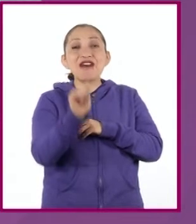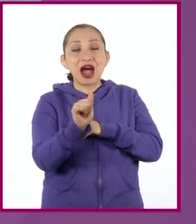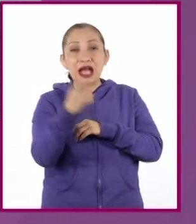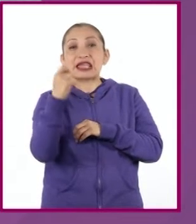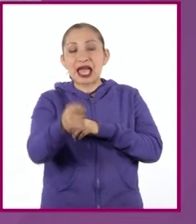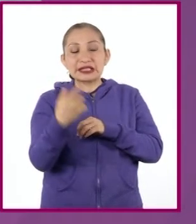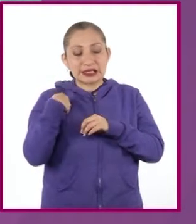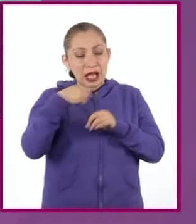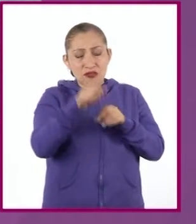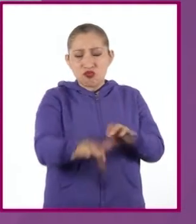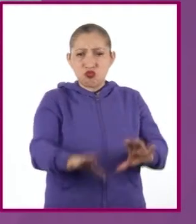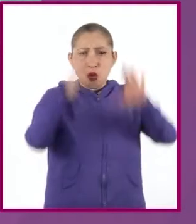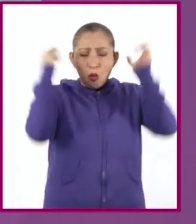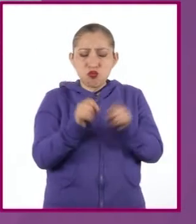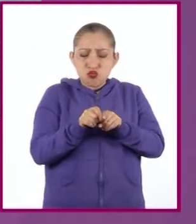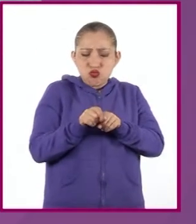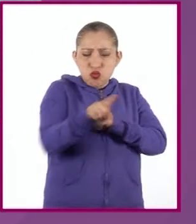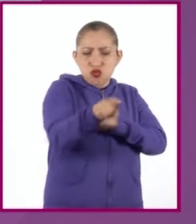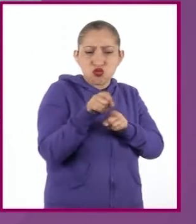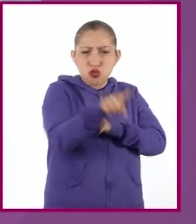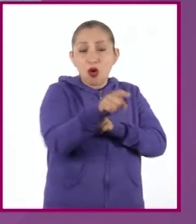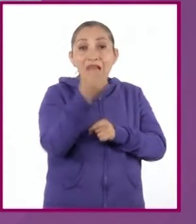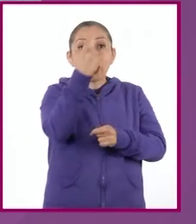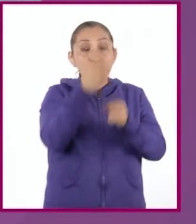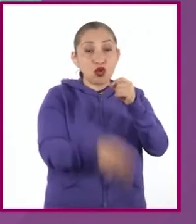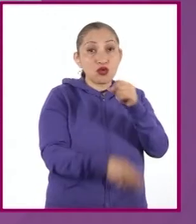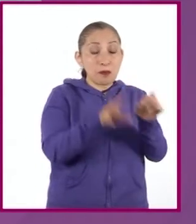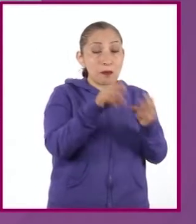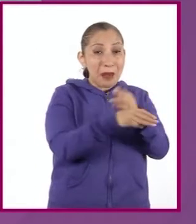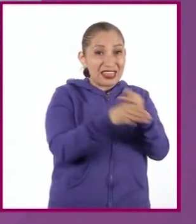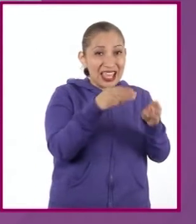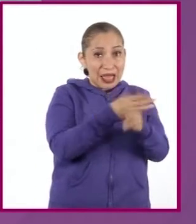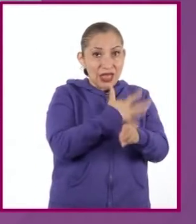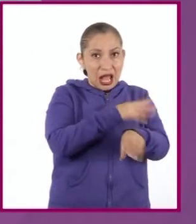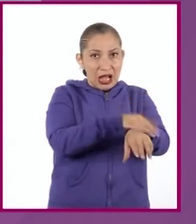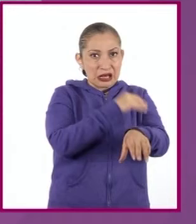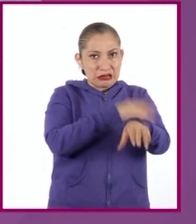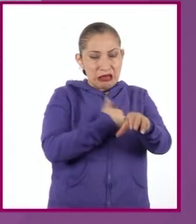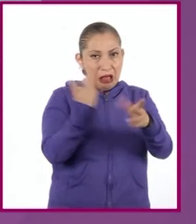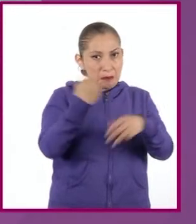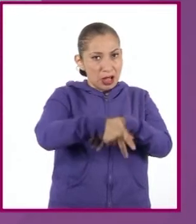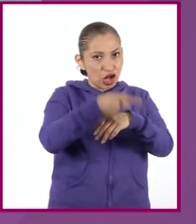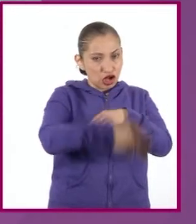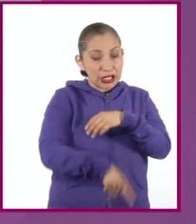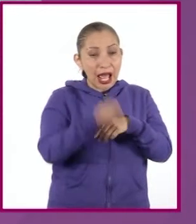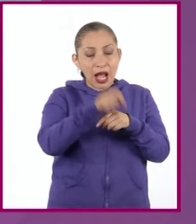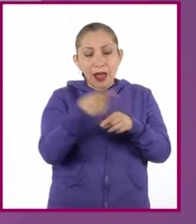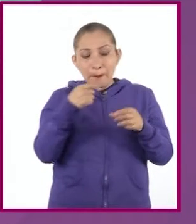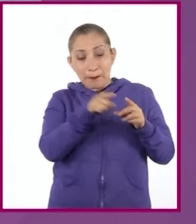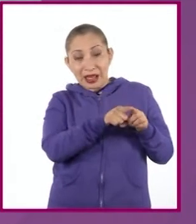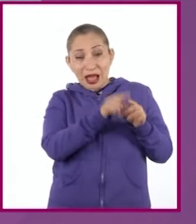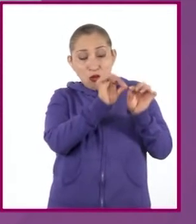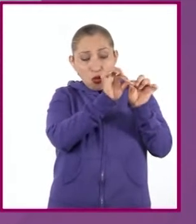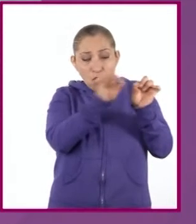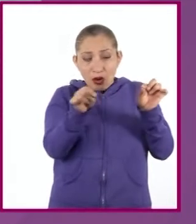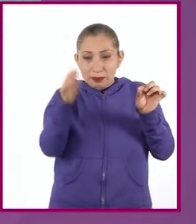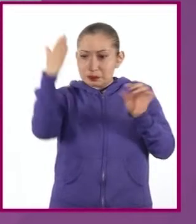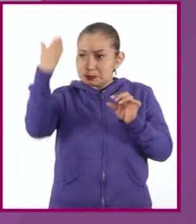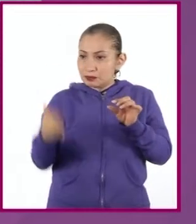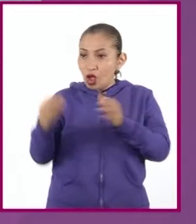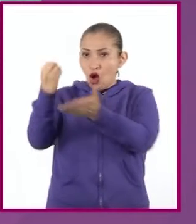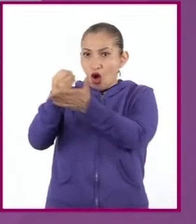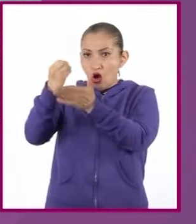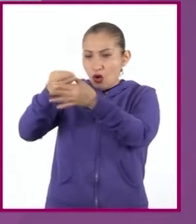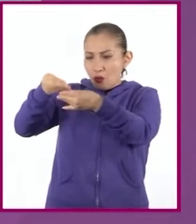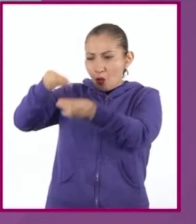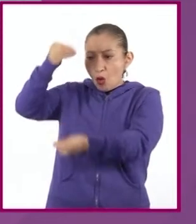eran emitidas a gran velocidad por ciertos materiales radioactivos. Este investigador bombardeó delgadas laminillas de oro y